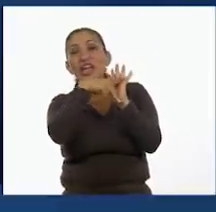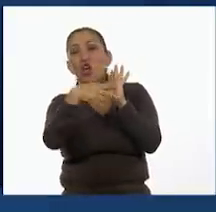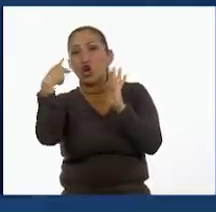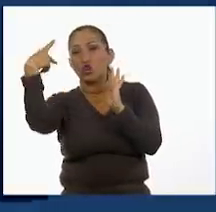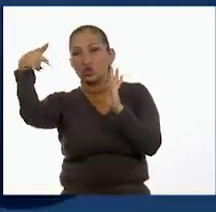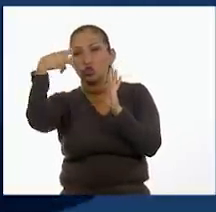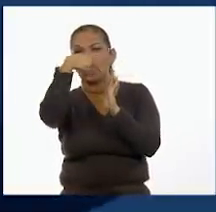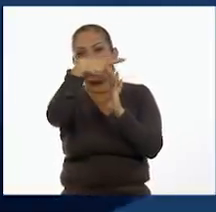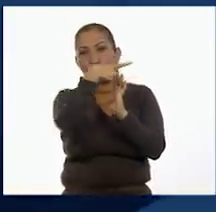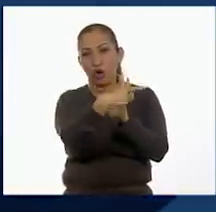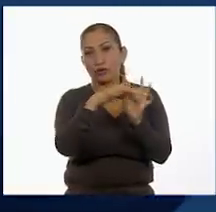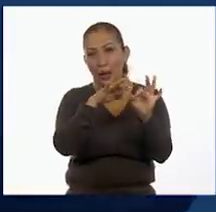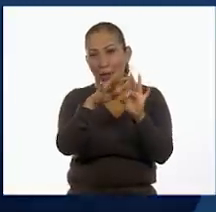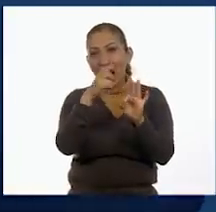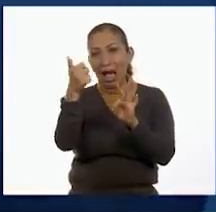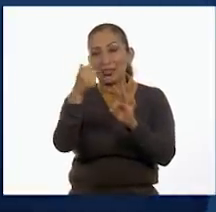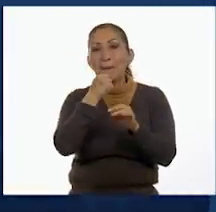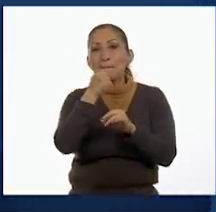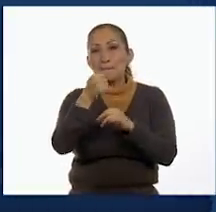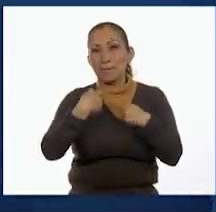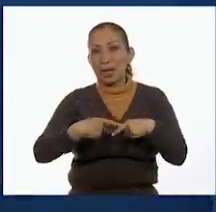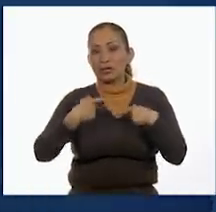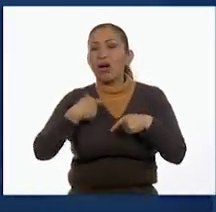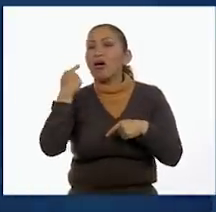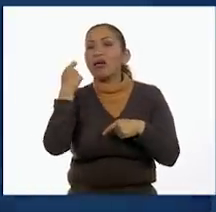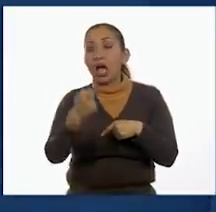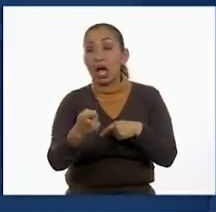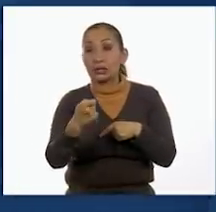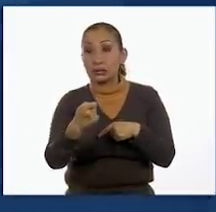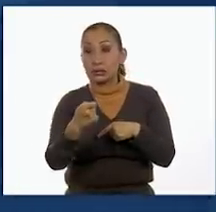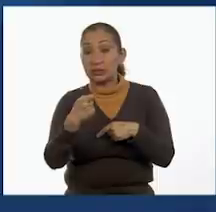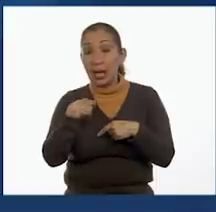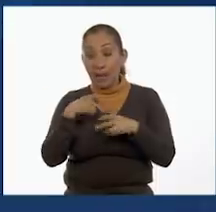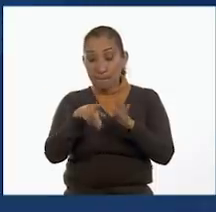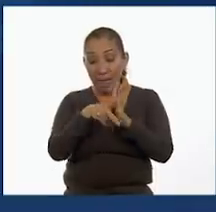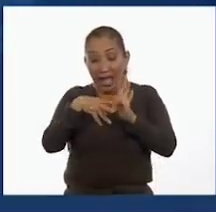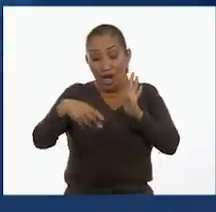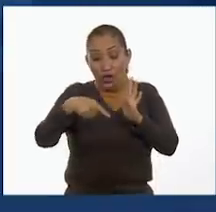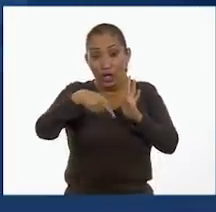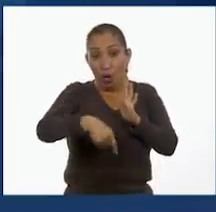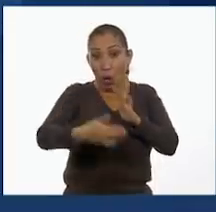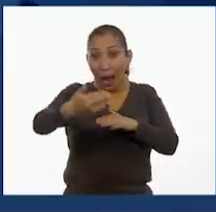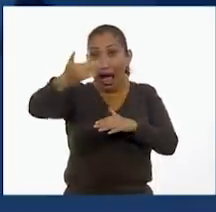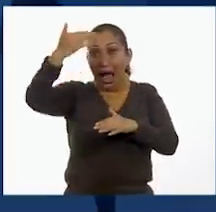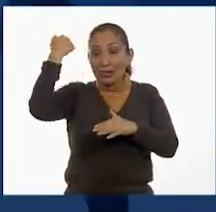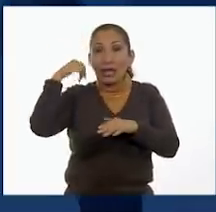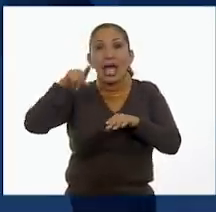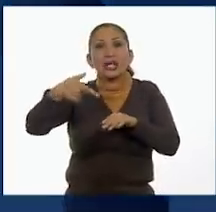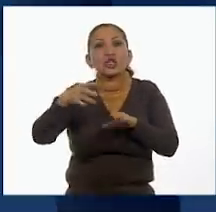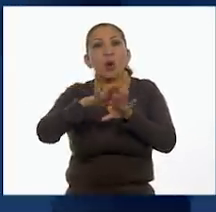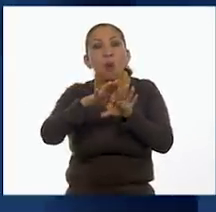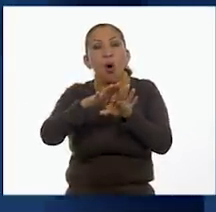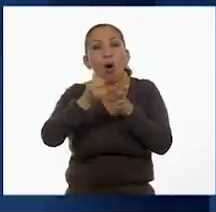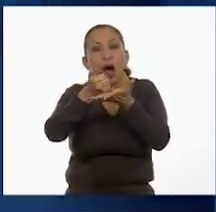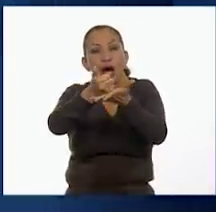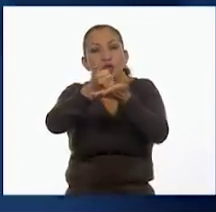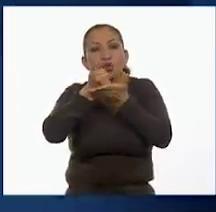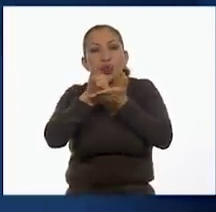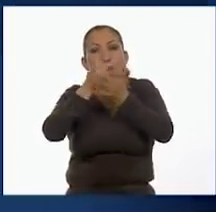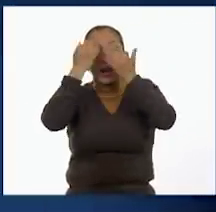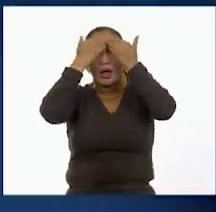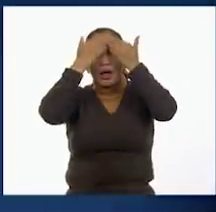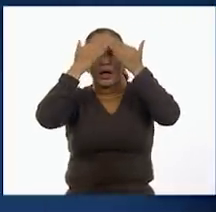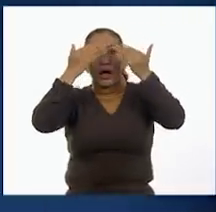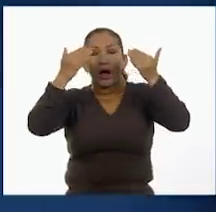en los que cada uno de ellos trabajaba. Esto representa que los periódicos de la época eran como la luz que iluminaba